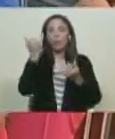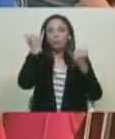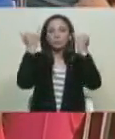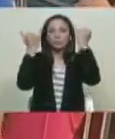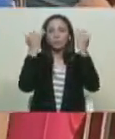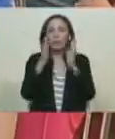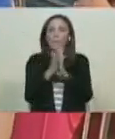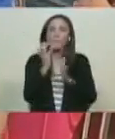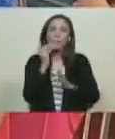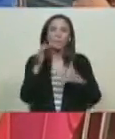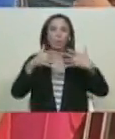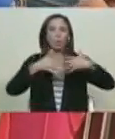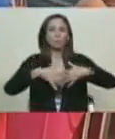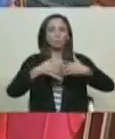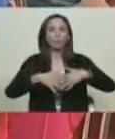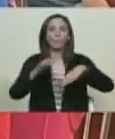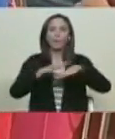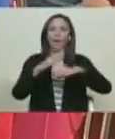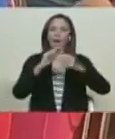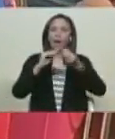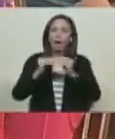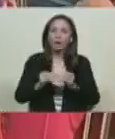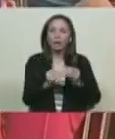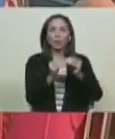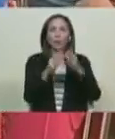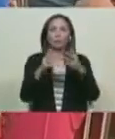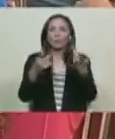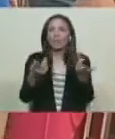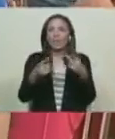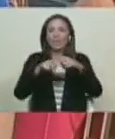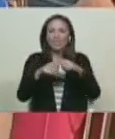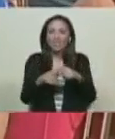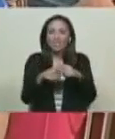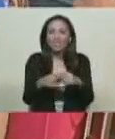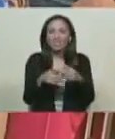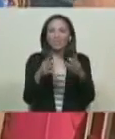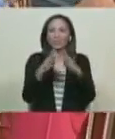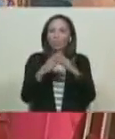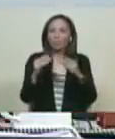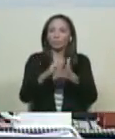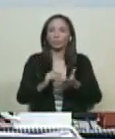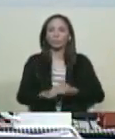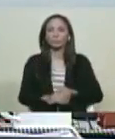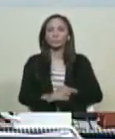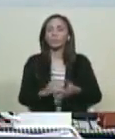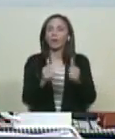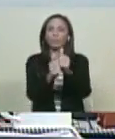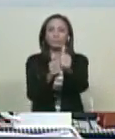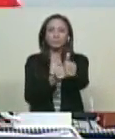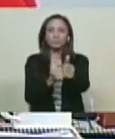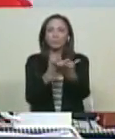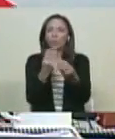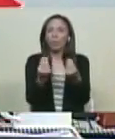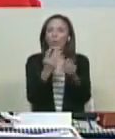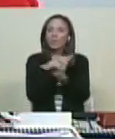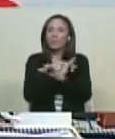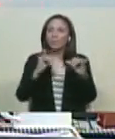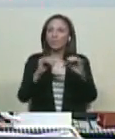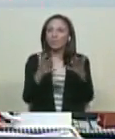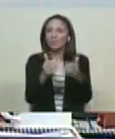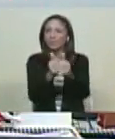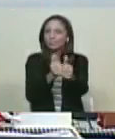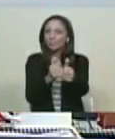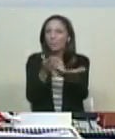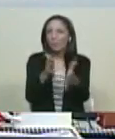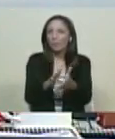de fábricas para repuestos, para autopartes, también para nosotros poder... La independencia económica integral de la